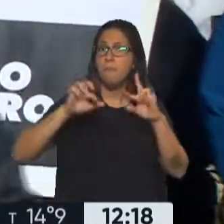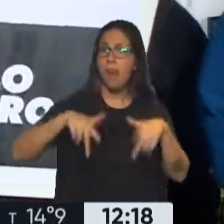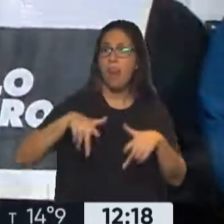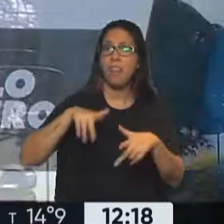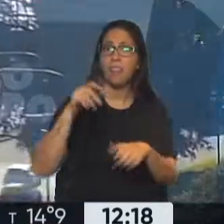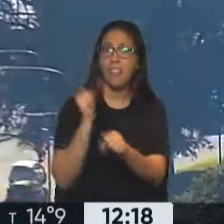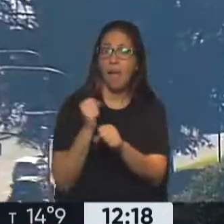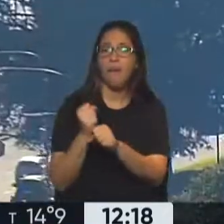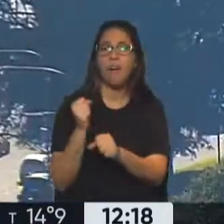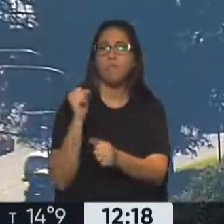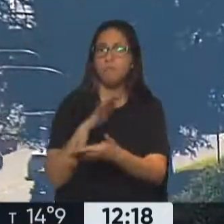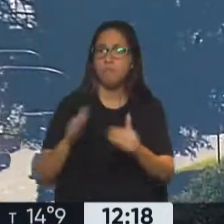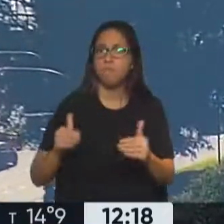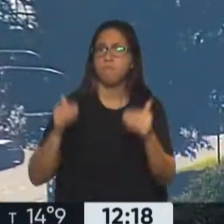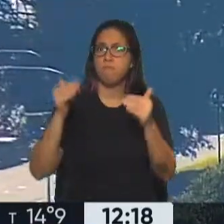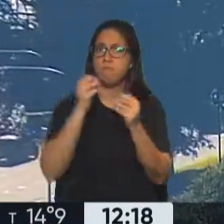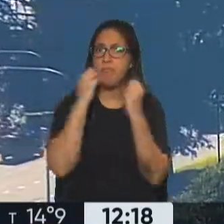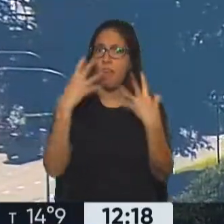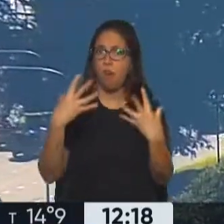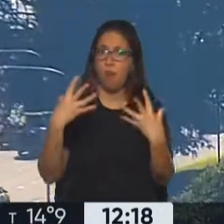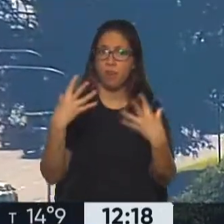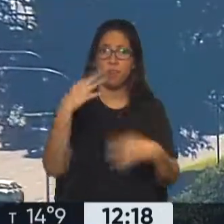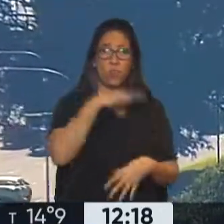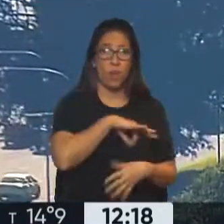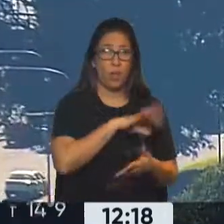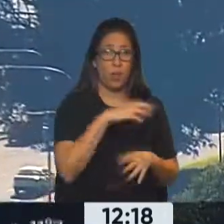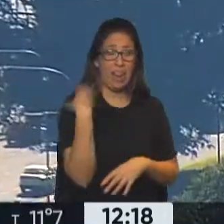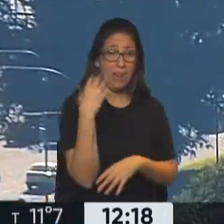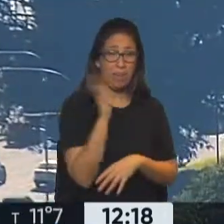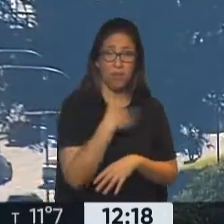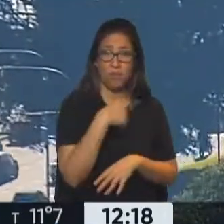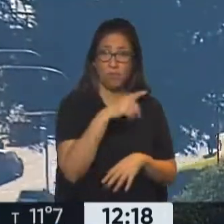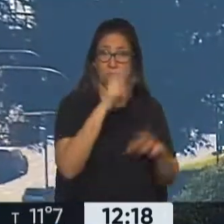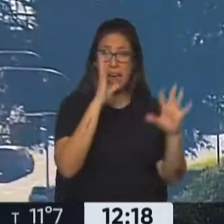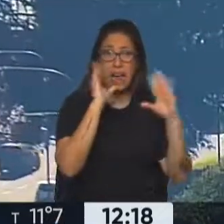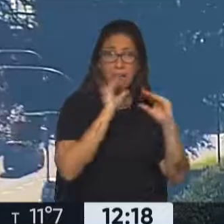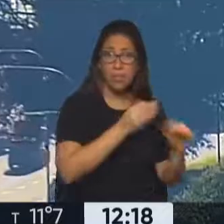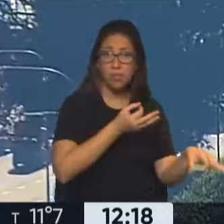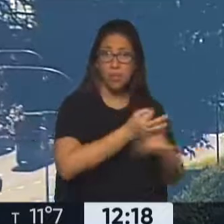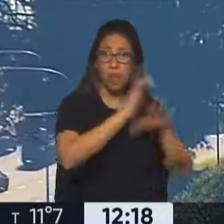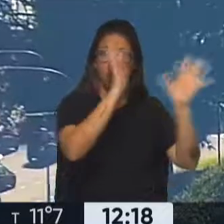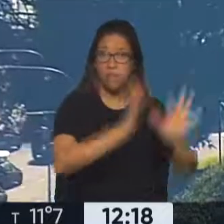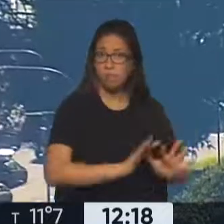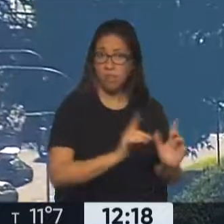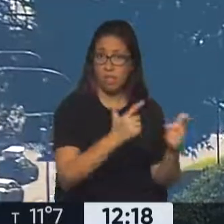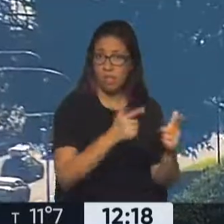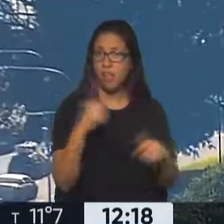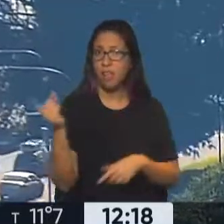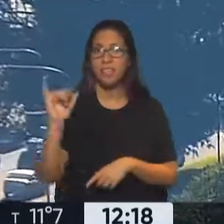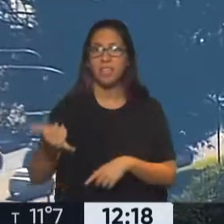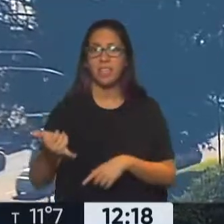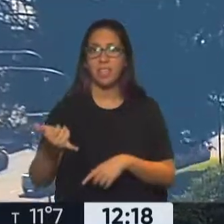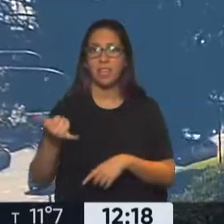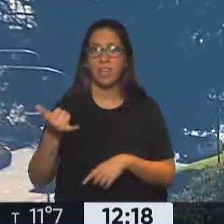además el salario universal no plantea la capacitación la formación de muchos jóvenes que lo necesitan el potencial si lo hace